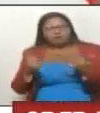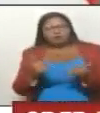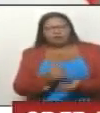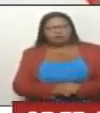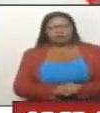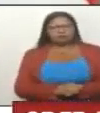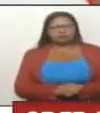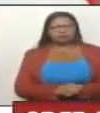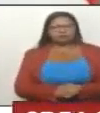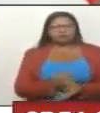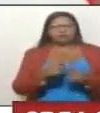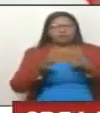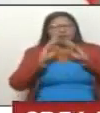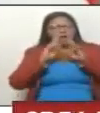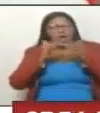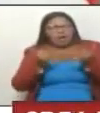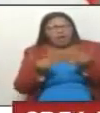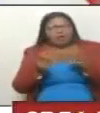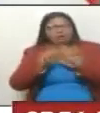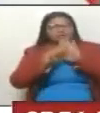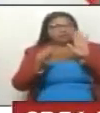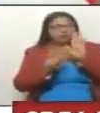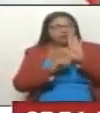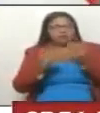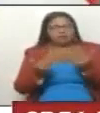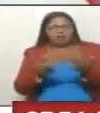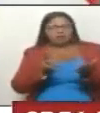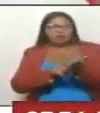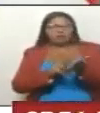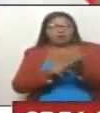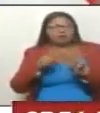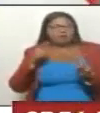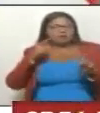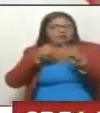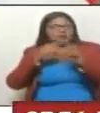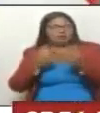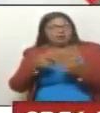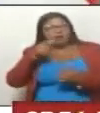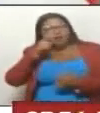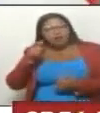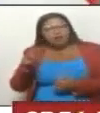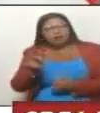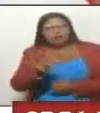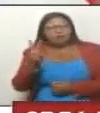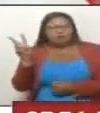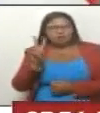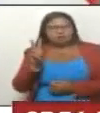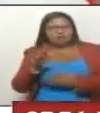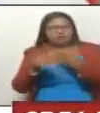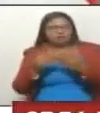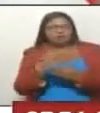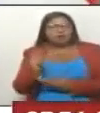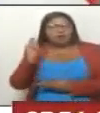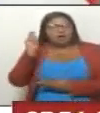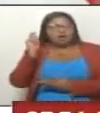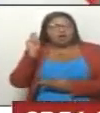que esta constitución fue aprobada directamente por el pueblo de Venezuela mediante un